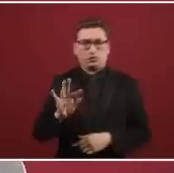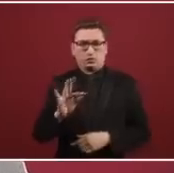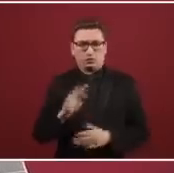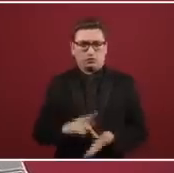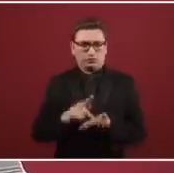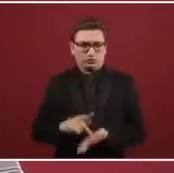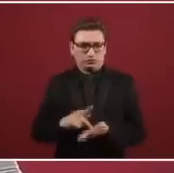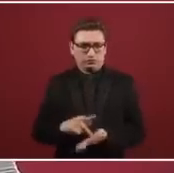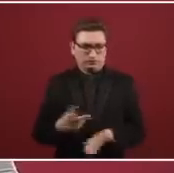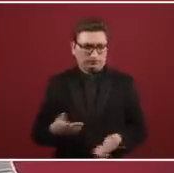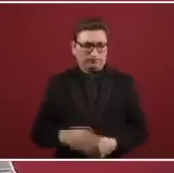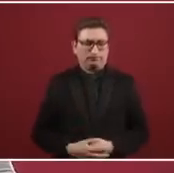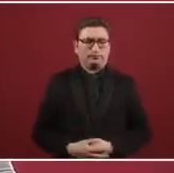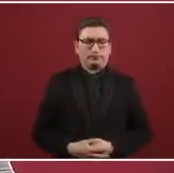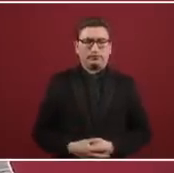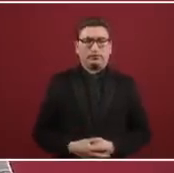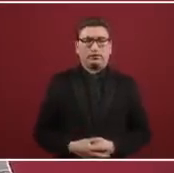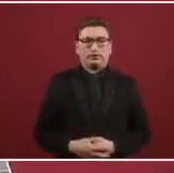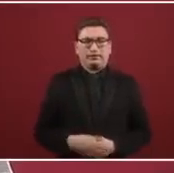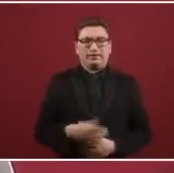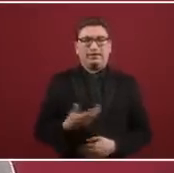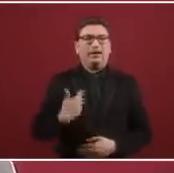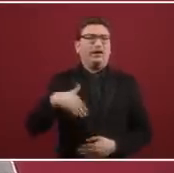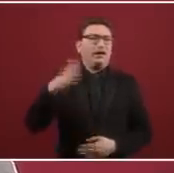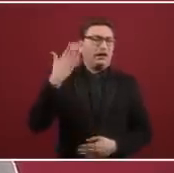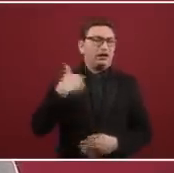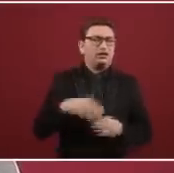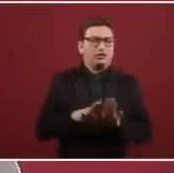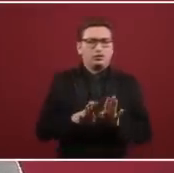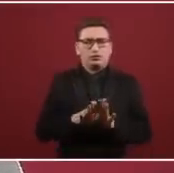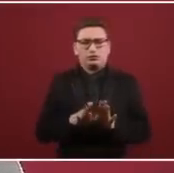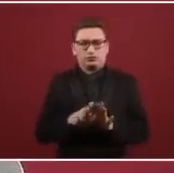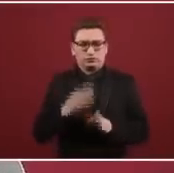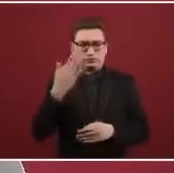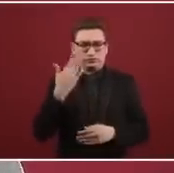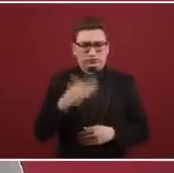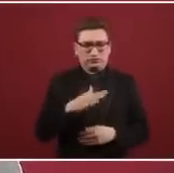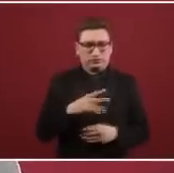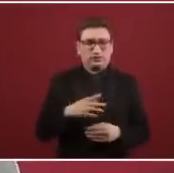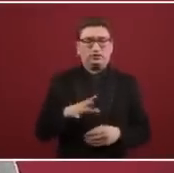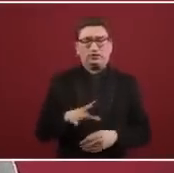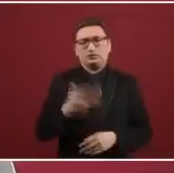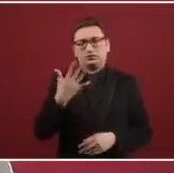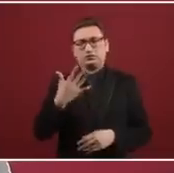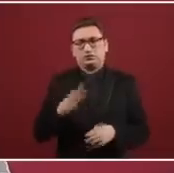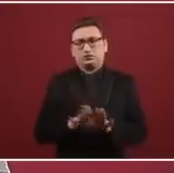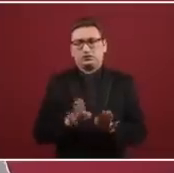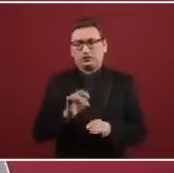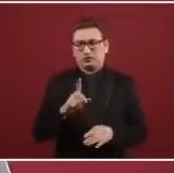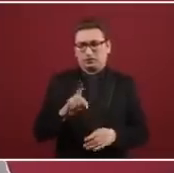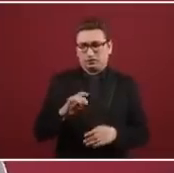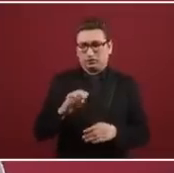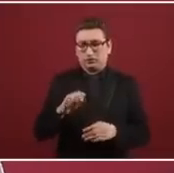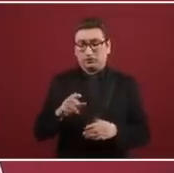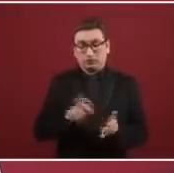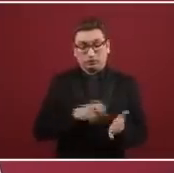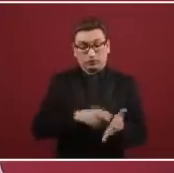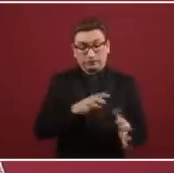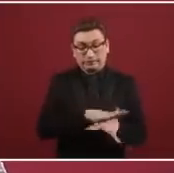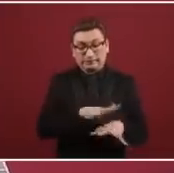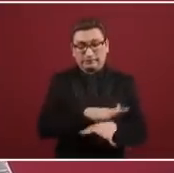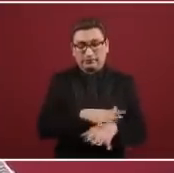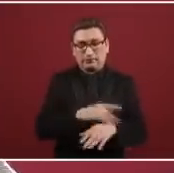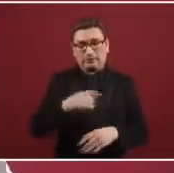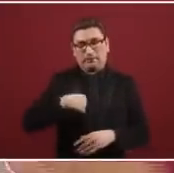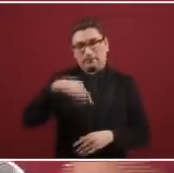kilogramos. Esto se hacía mediante un fideicomiso que con la reforma desapareció y se pensaba